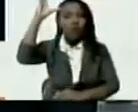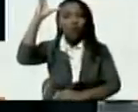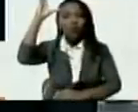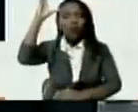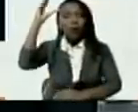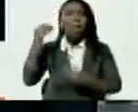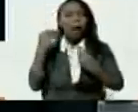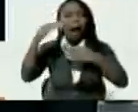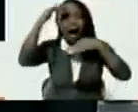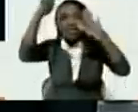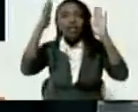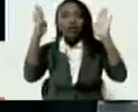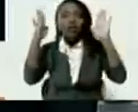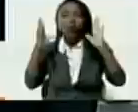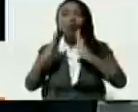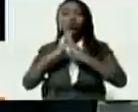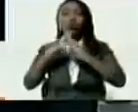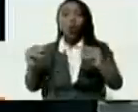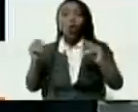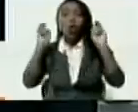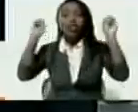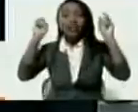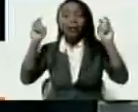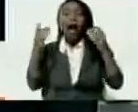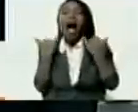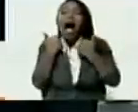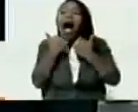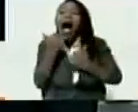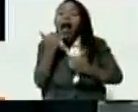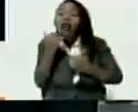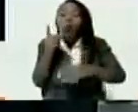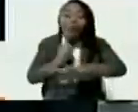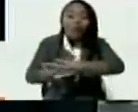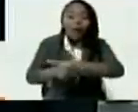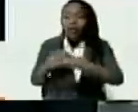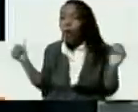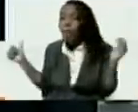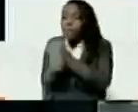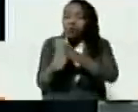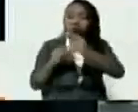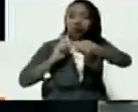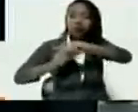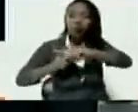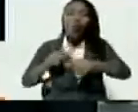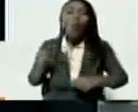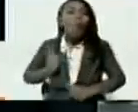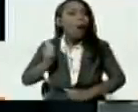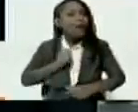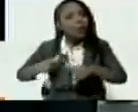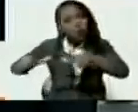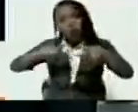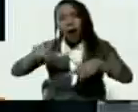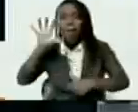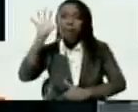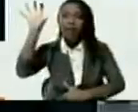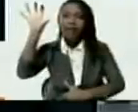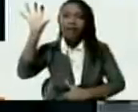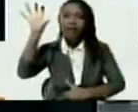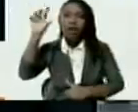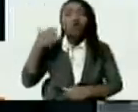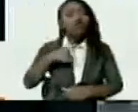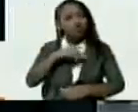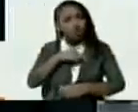para atender los casos que en algún momento sean detectados en cualquier lugar del país. Hemos hecho